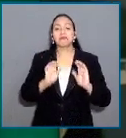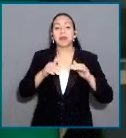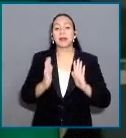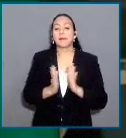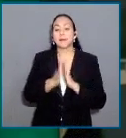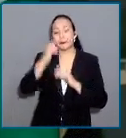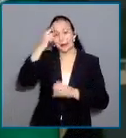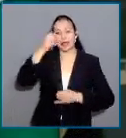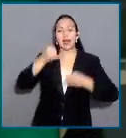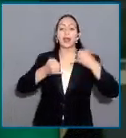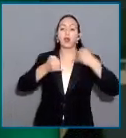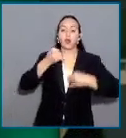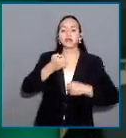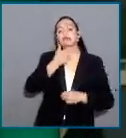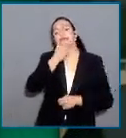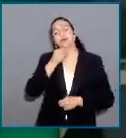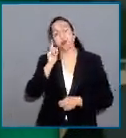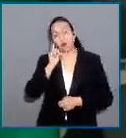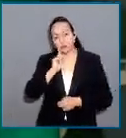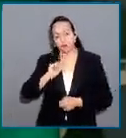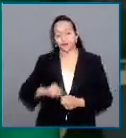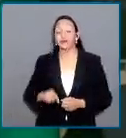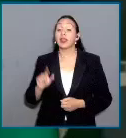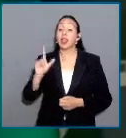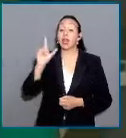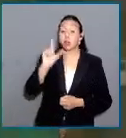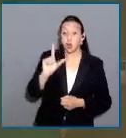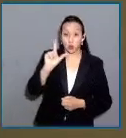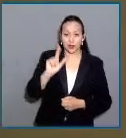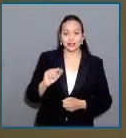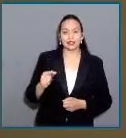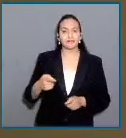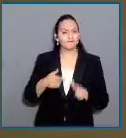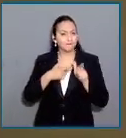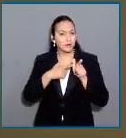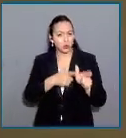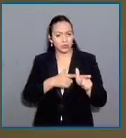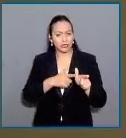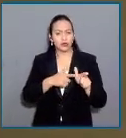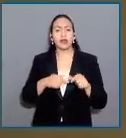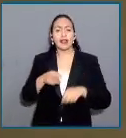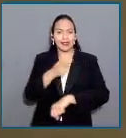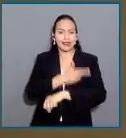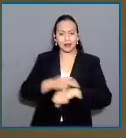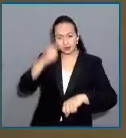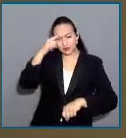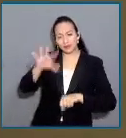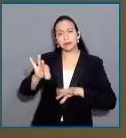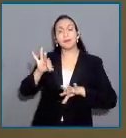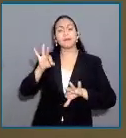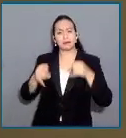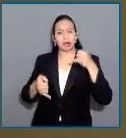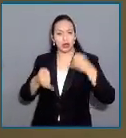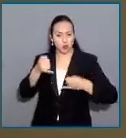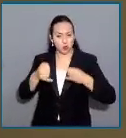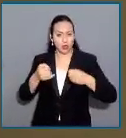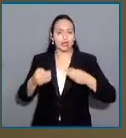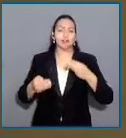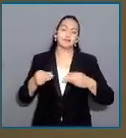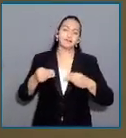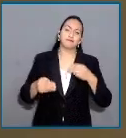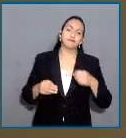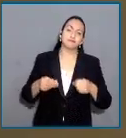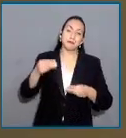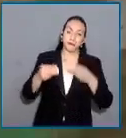juez de distrito. Este lunes continuó con el proceso de insaculación de las duplas de aspirantes a ocupar el cargo de magistrada